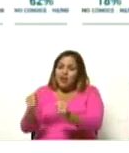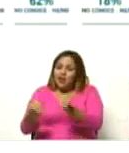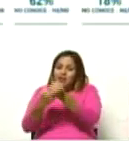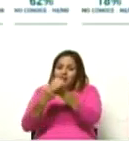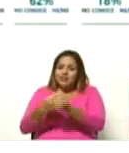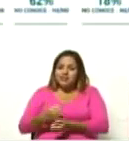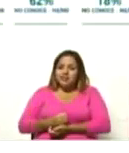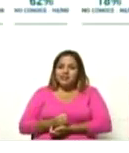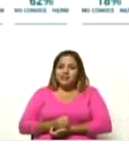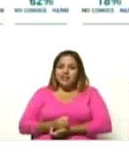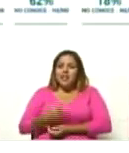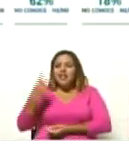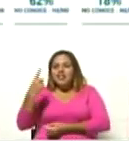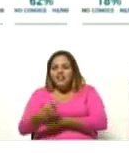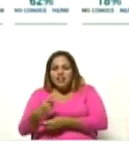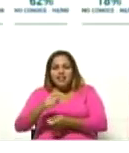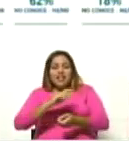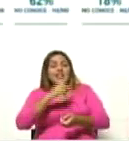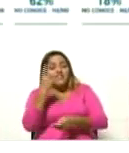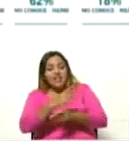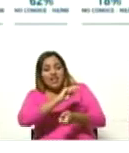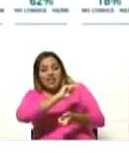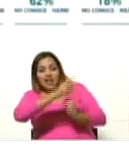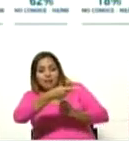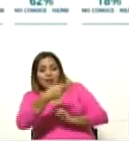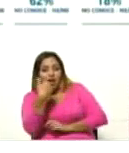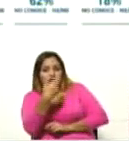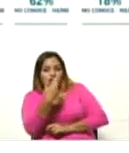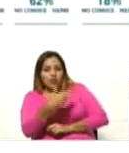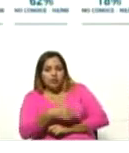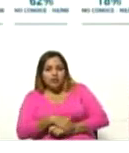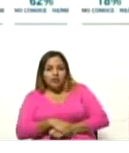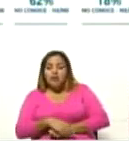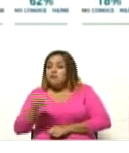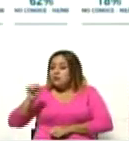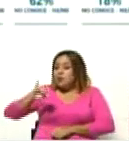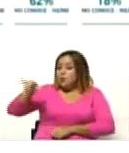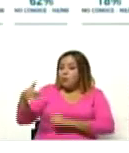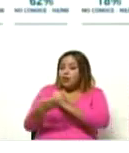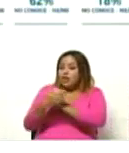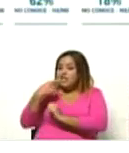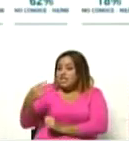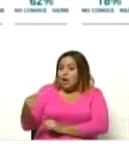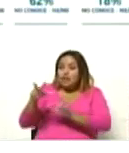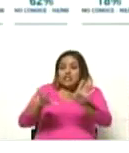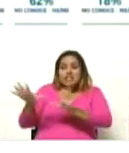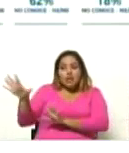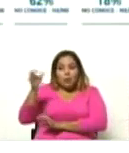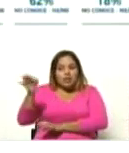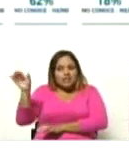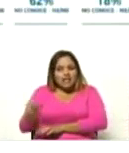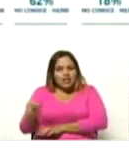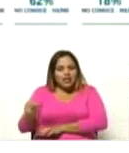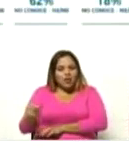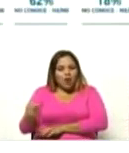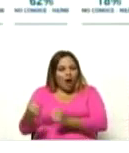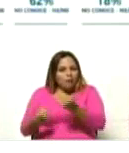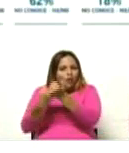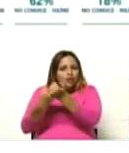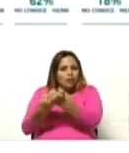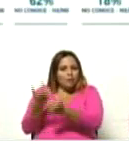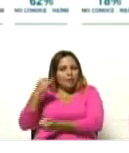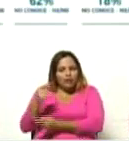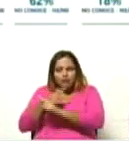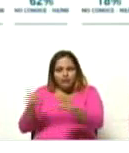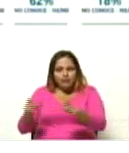¿no? Sí, yo creo, porque según Guaidó ya está viendo ahorita y ahora mira, tengo un 85% de popularidad, sí. Y al revés. Te